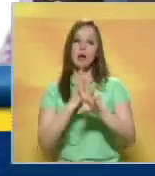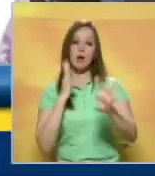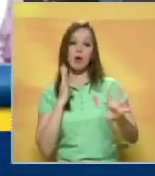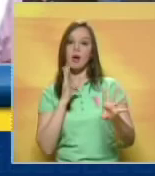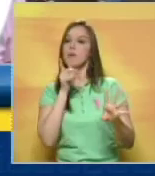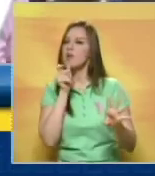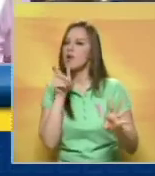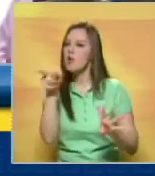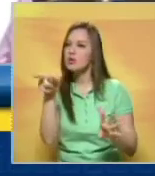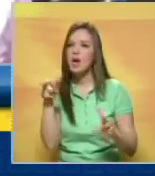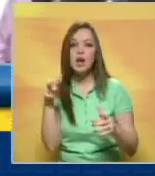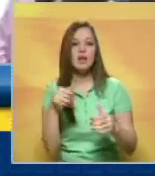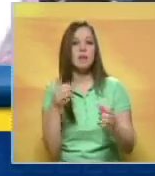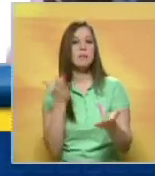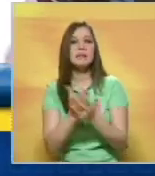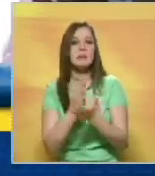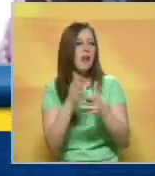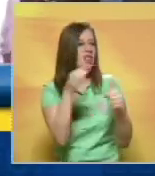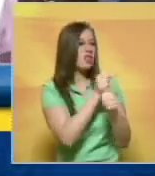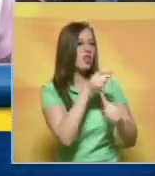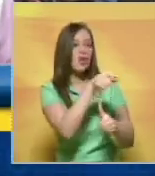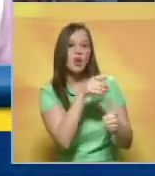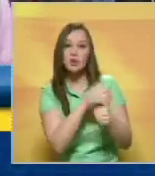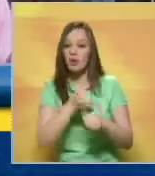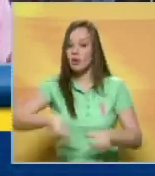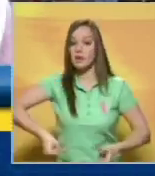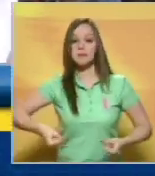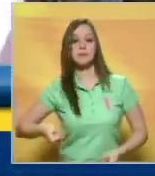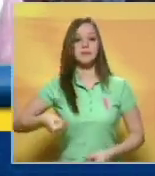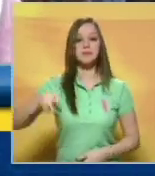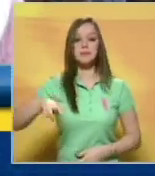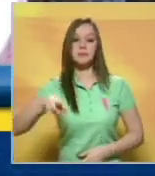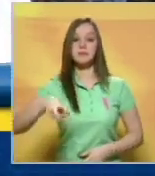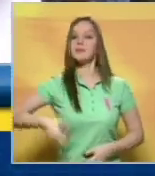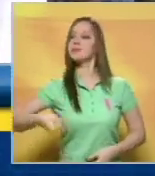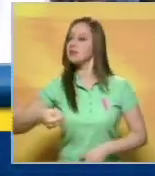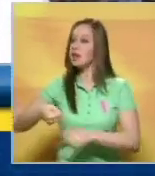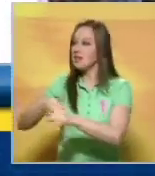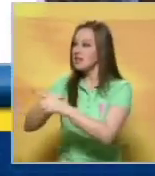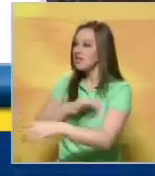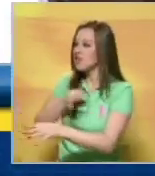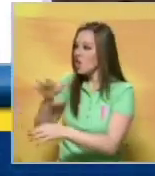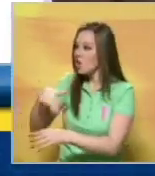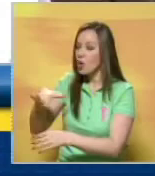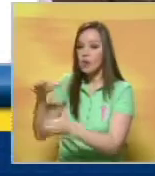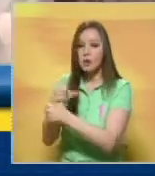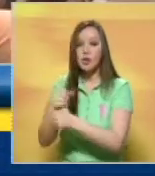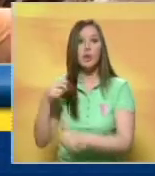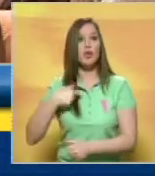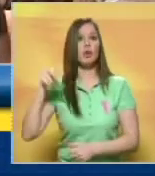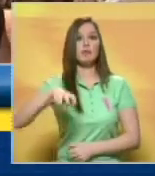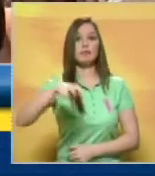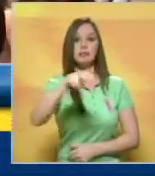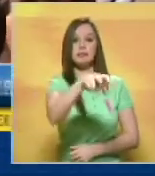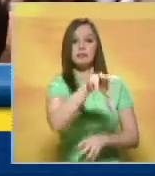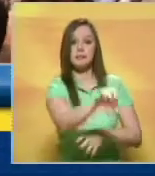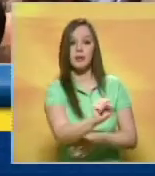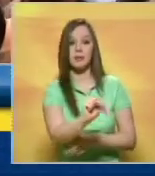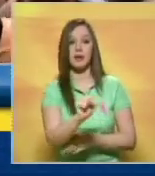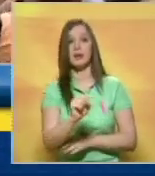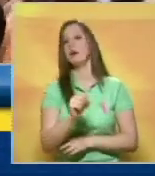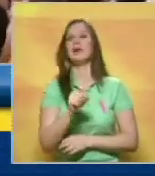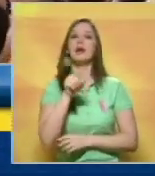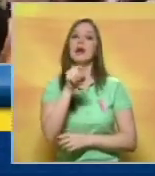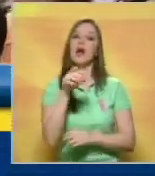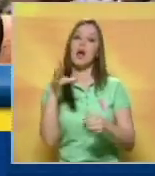preguntar, ¿a dónde consiguió? ¿A dónde hay? Ver en la bolsita a las personas, señora, ¿a dónde consiguió? Por favor, dígame a dónde, uno corriendo. Comprar productos de